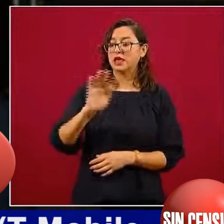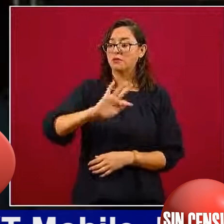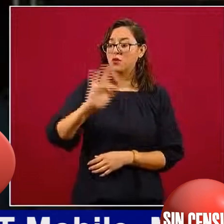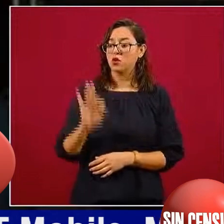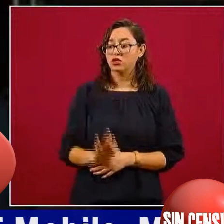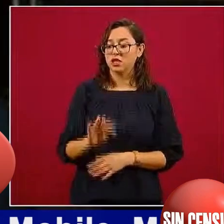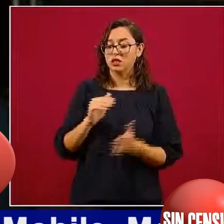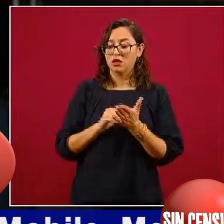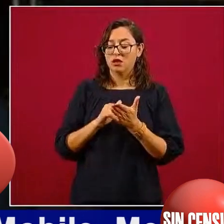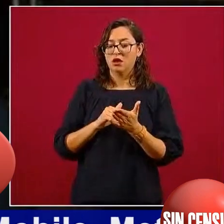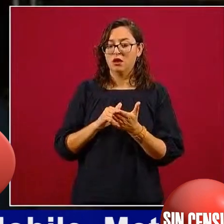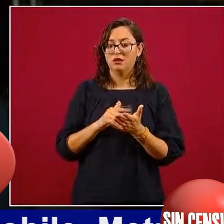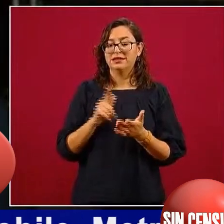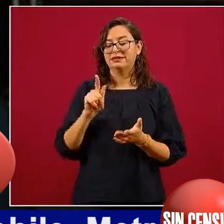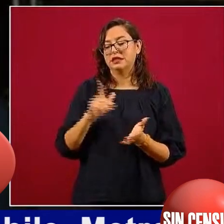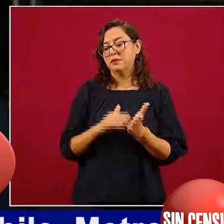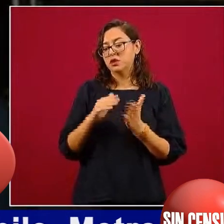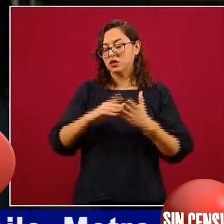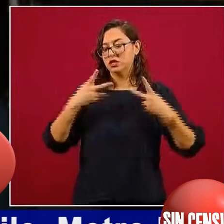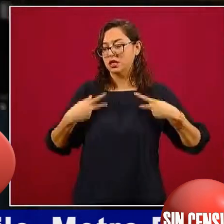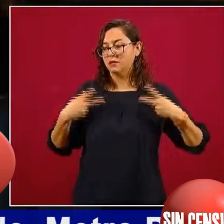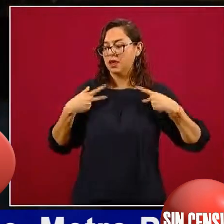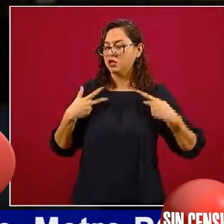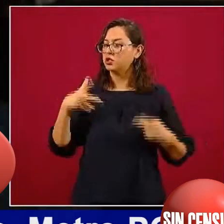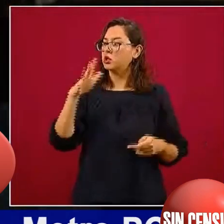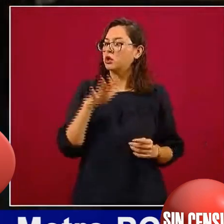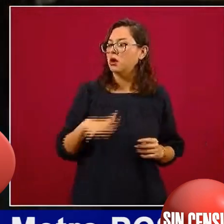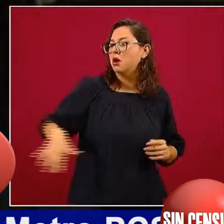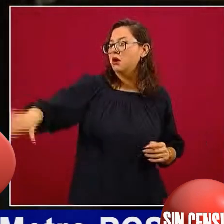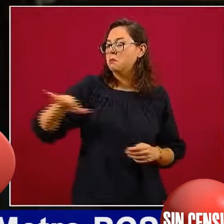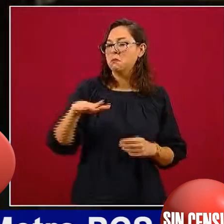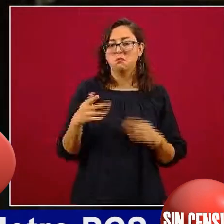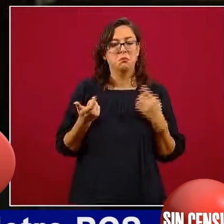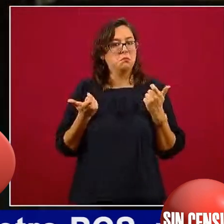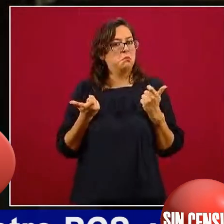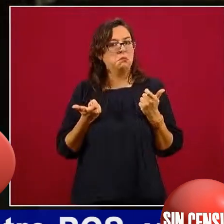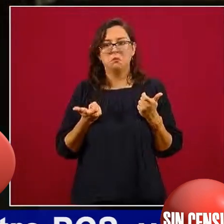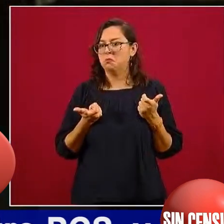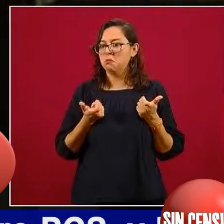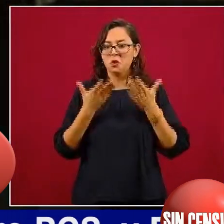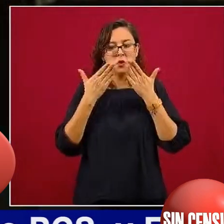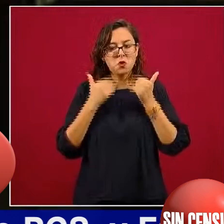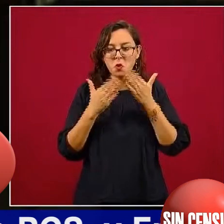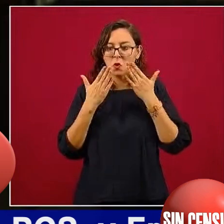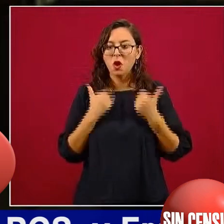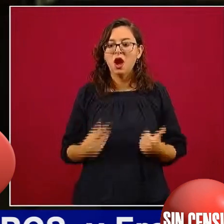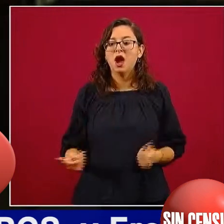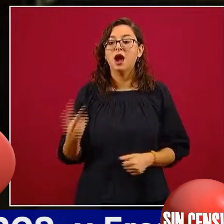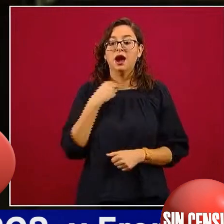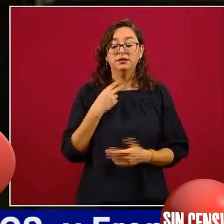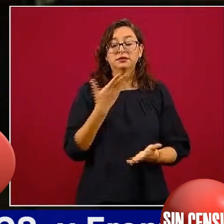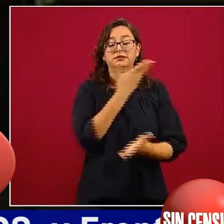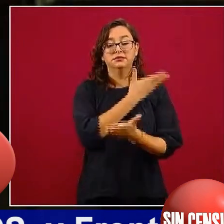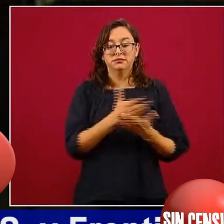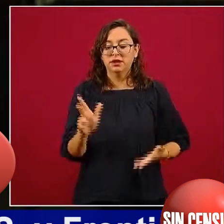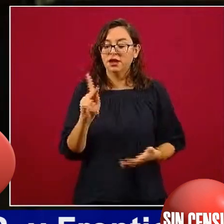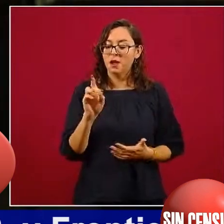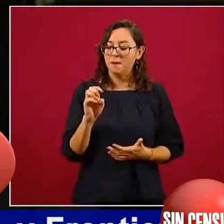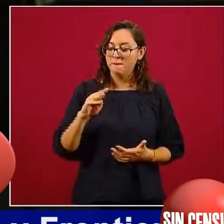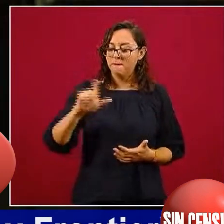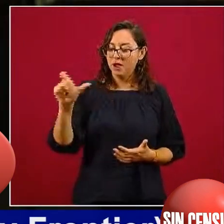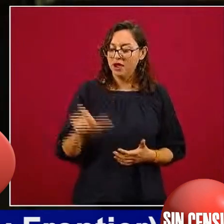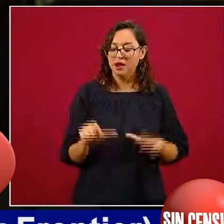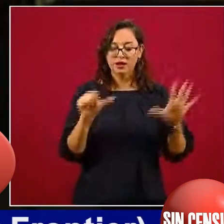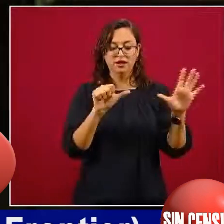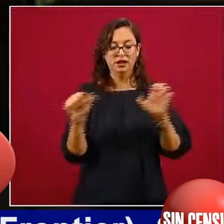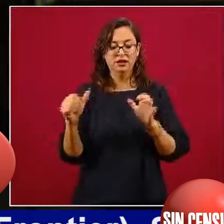para adquirir una canasta básica. Y si se suma esto, las pérdidas de Pemex de 600,000 millones